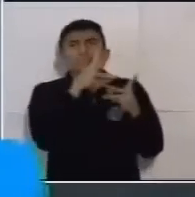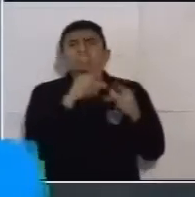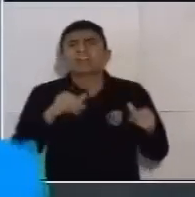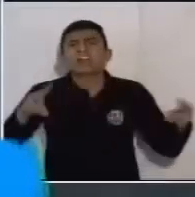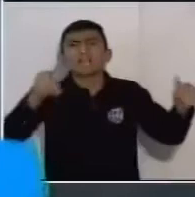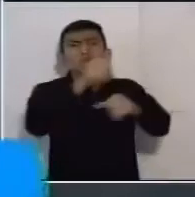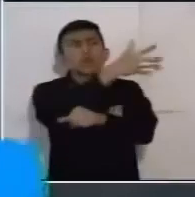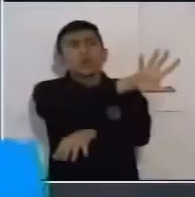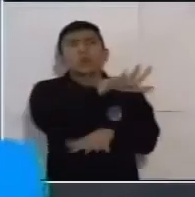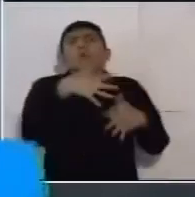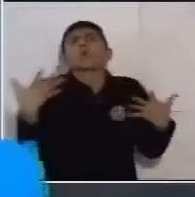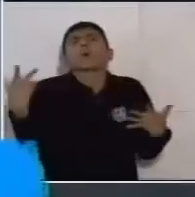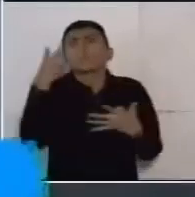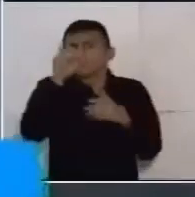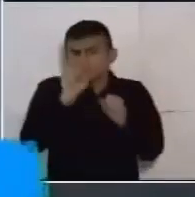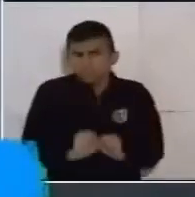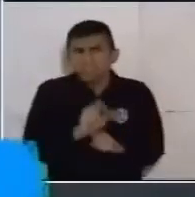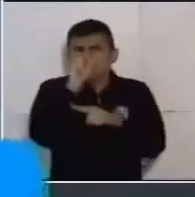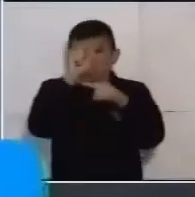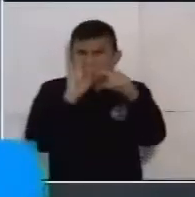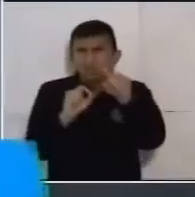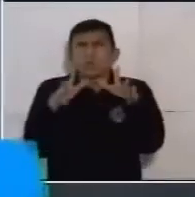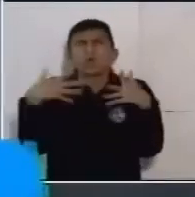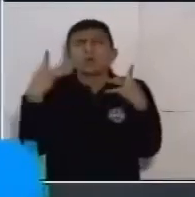tiene que ver cómo lo divide